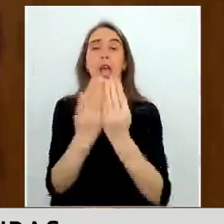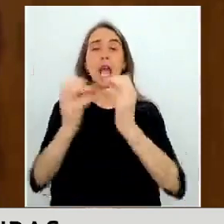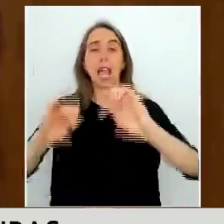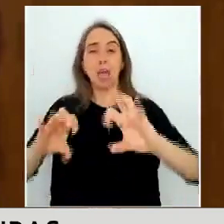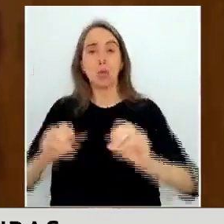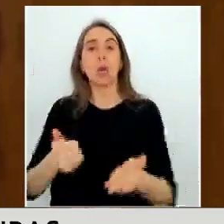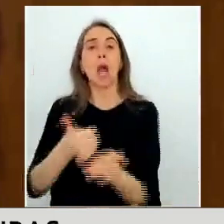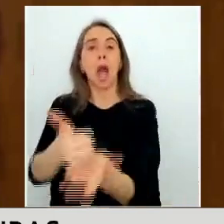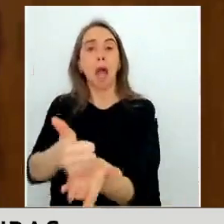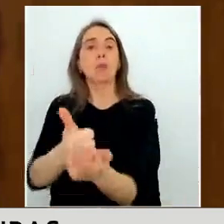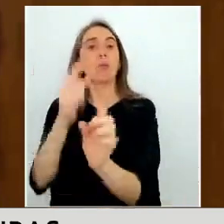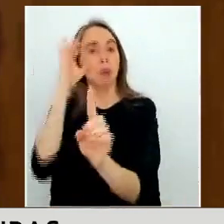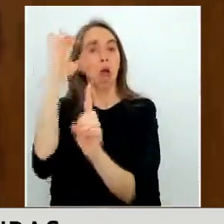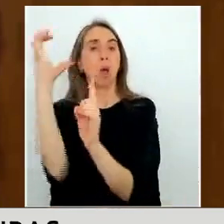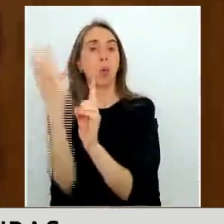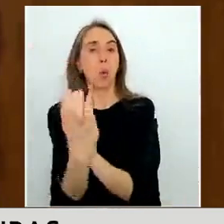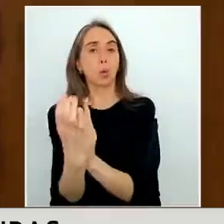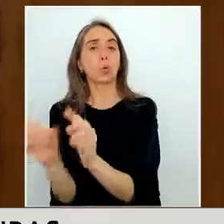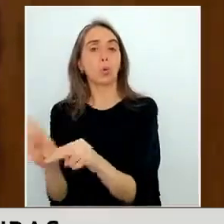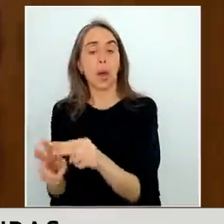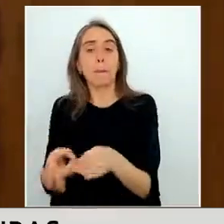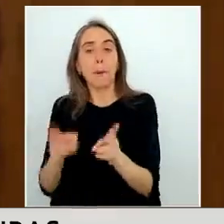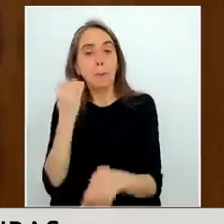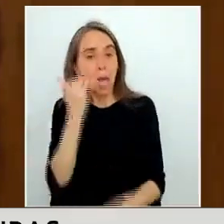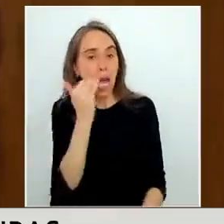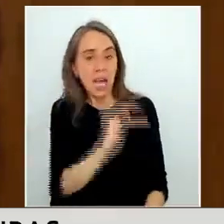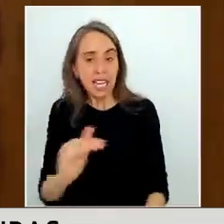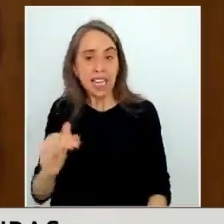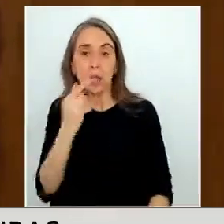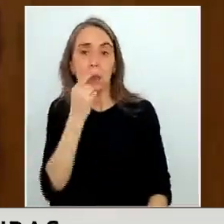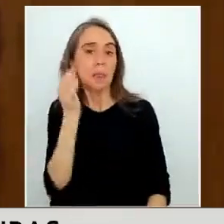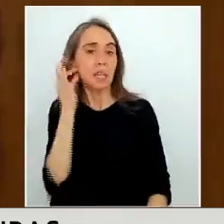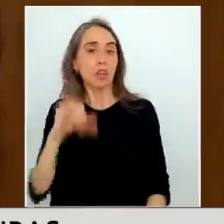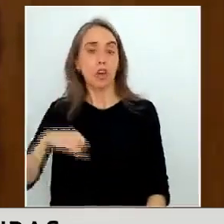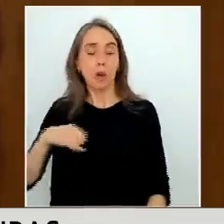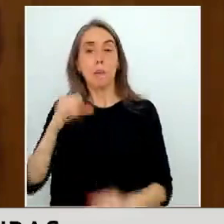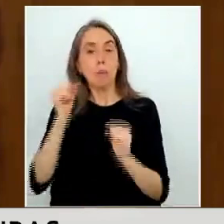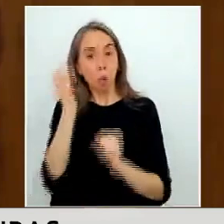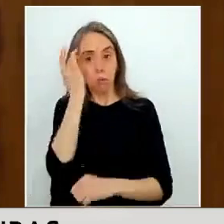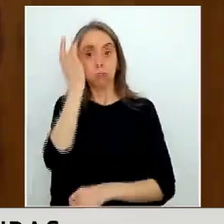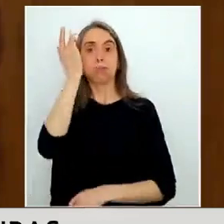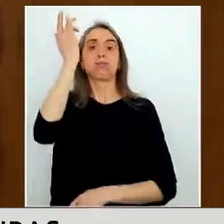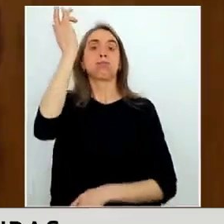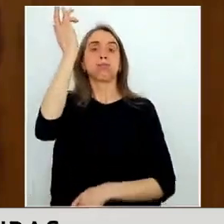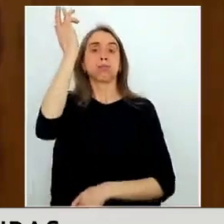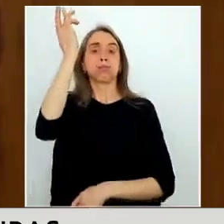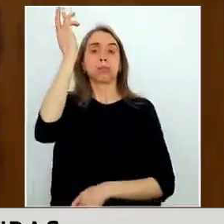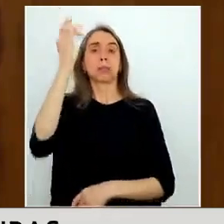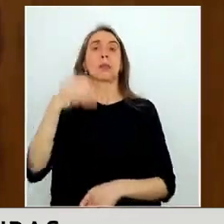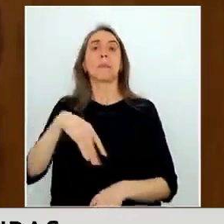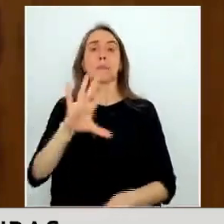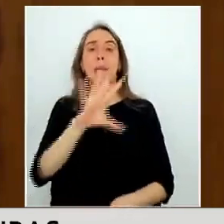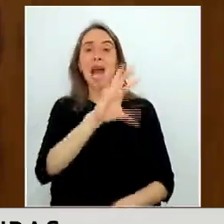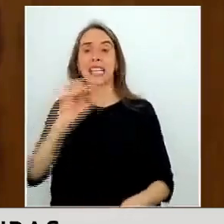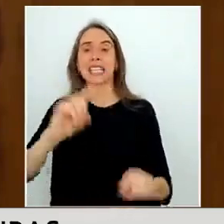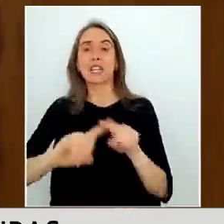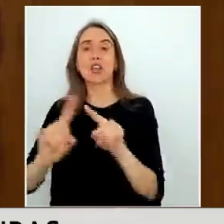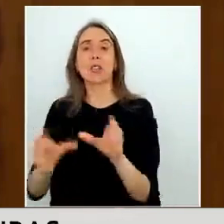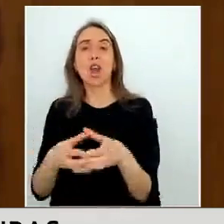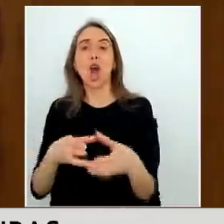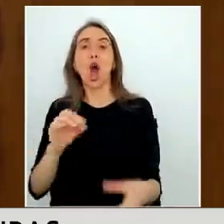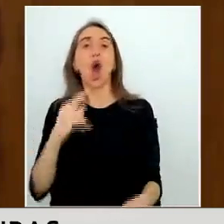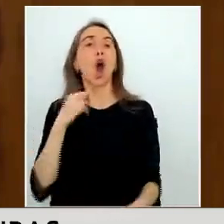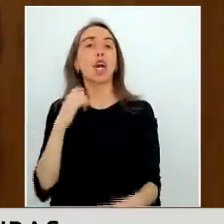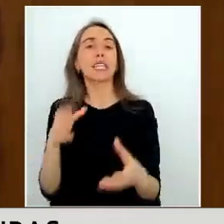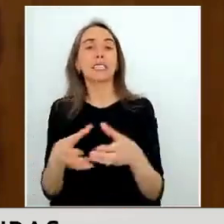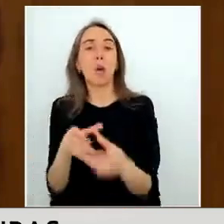que realizan permitiendo que niñas niños y adolescentes desarrollen capacidades de talento en más de 500 orquestas y Bandas juveniles infantiles